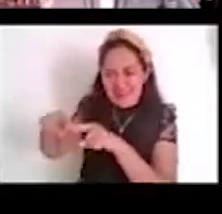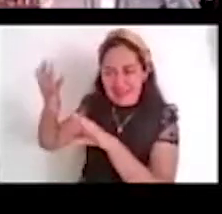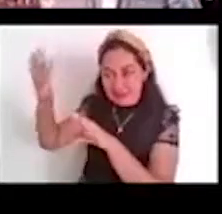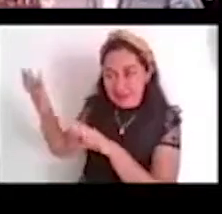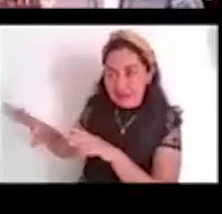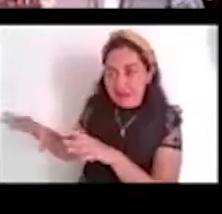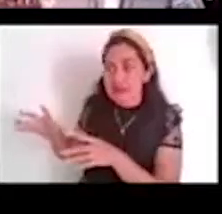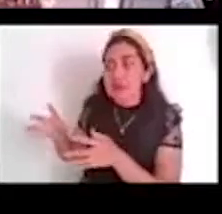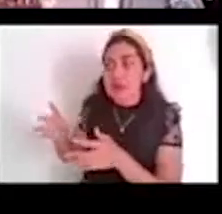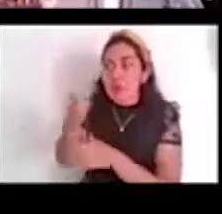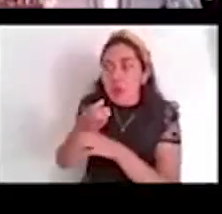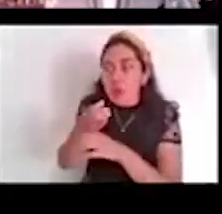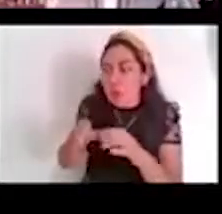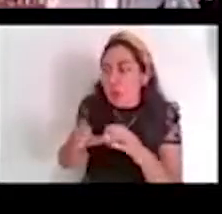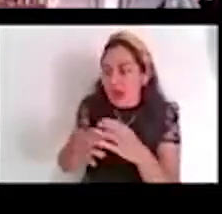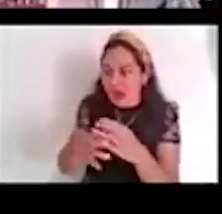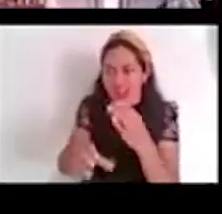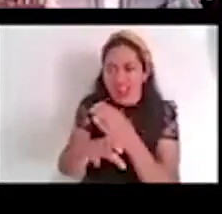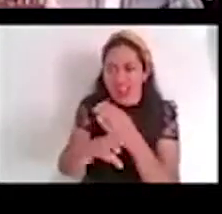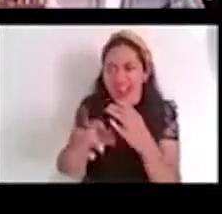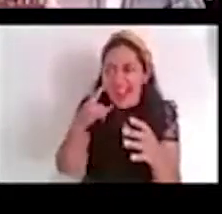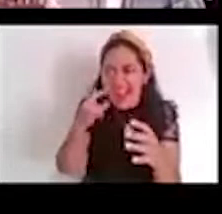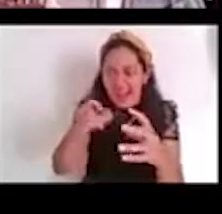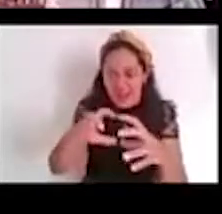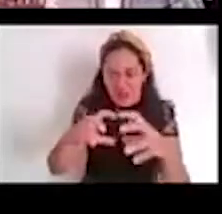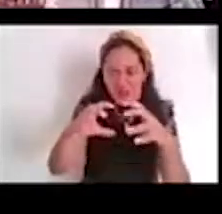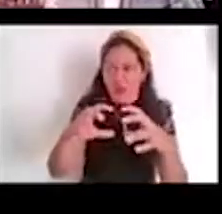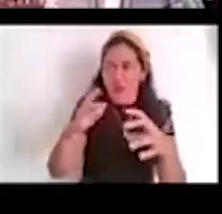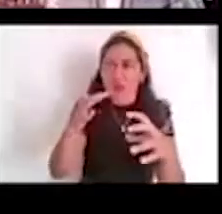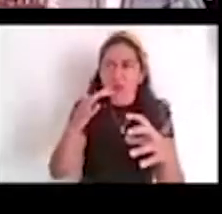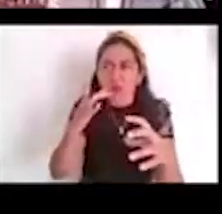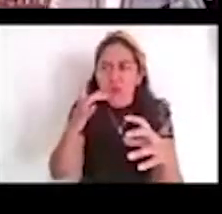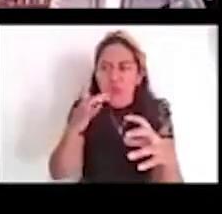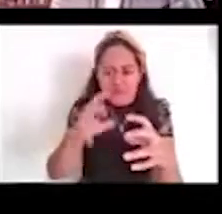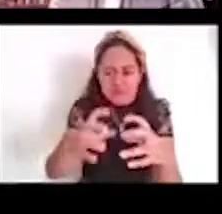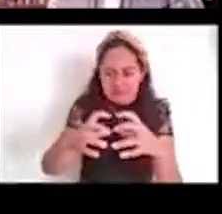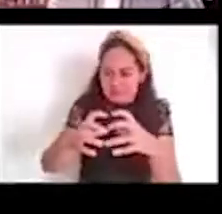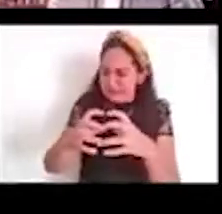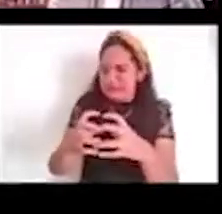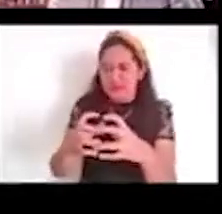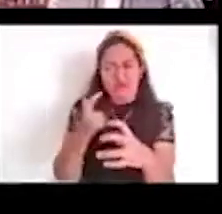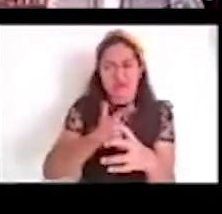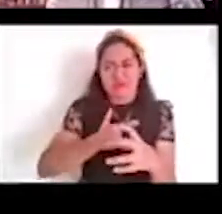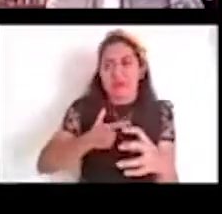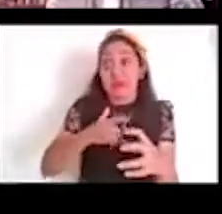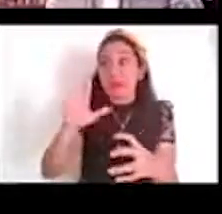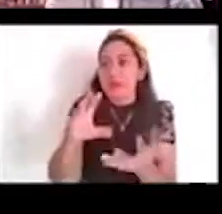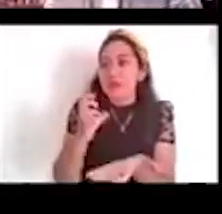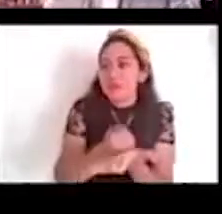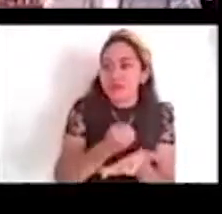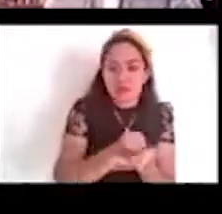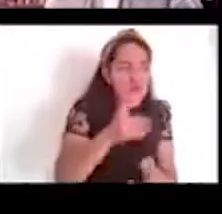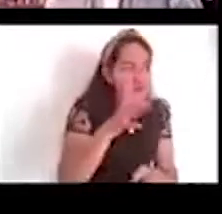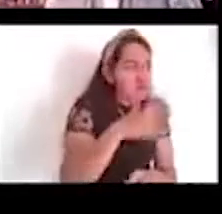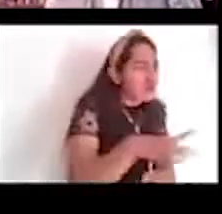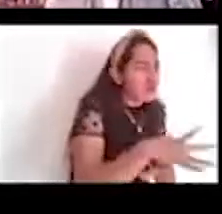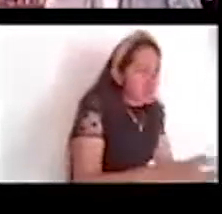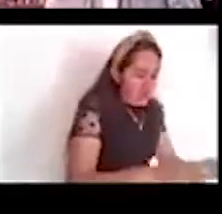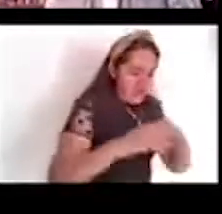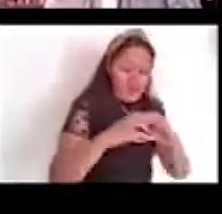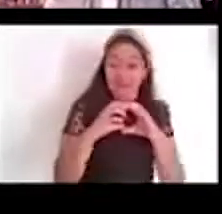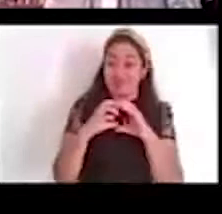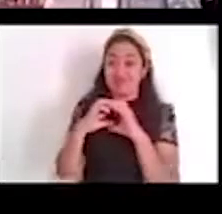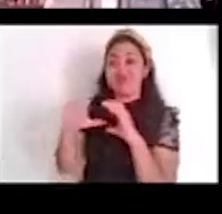cosas exóticas y traer el oro como premio, era pues siempre la consigna de